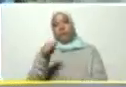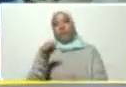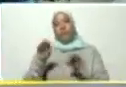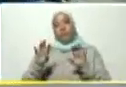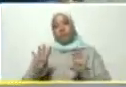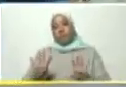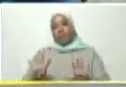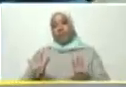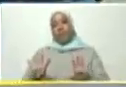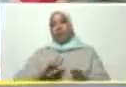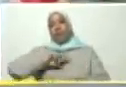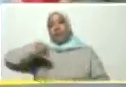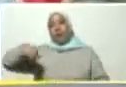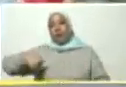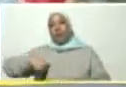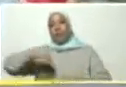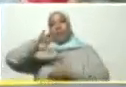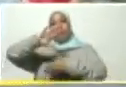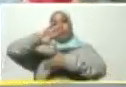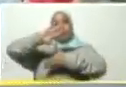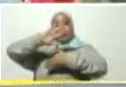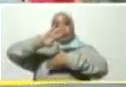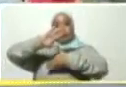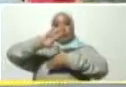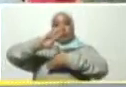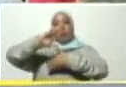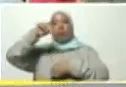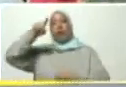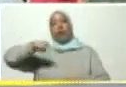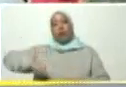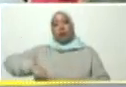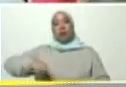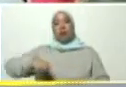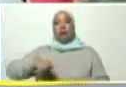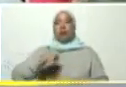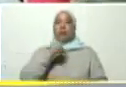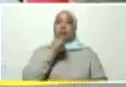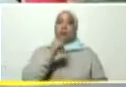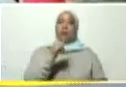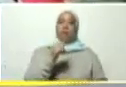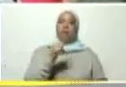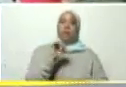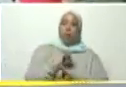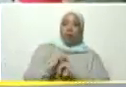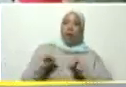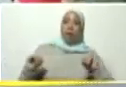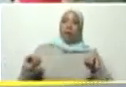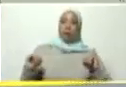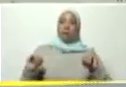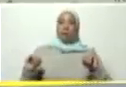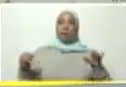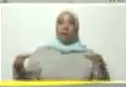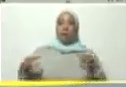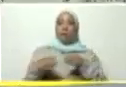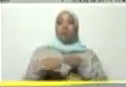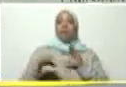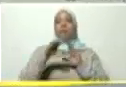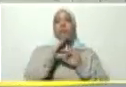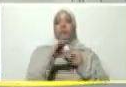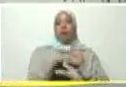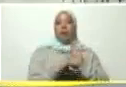América mestiza nuestra América también pero nosotros la llevamos a concreción en una constitución